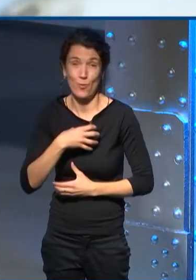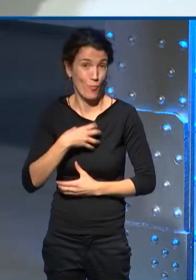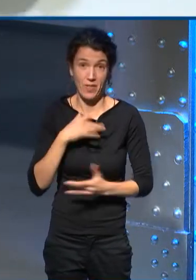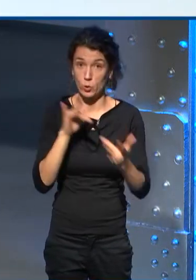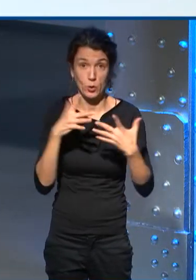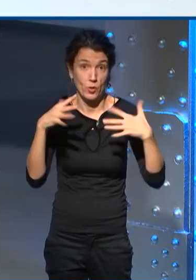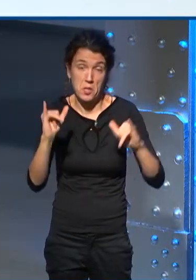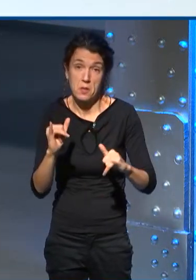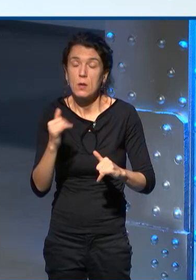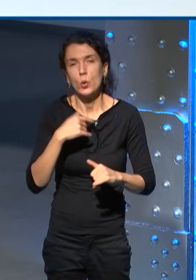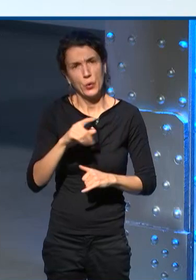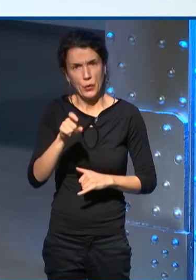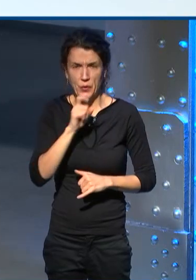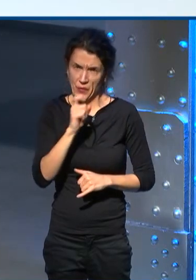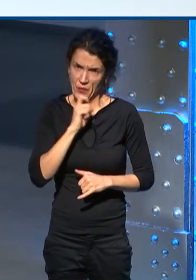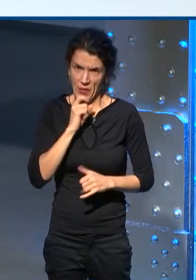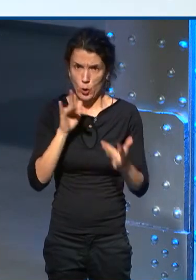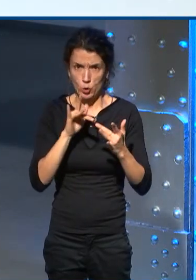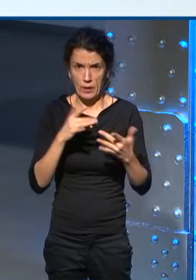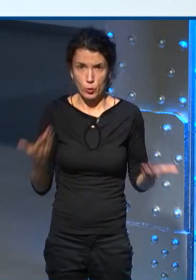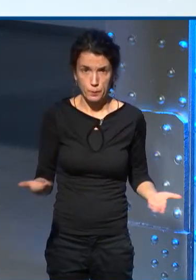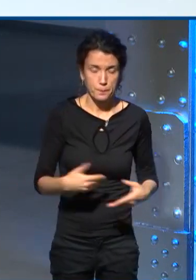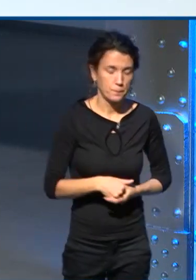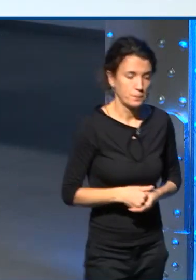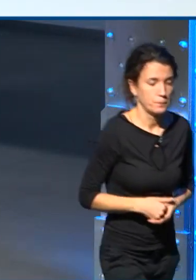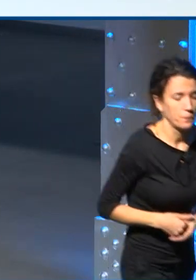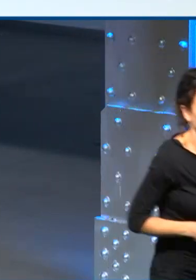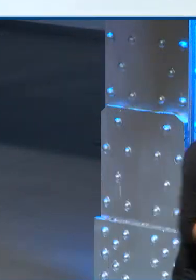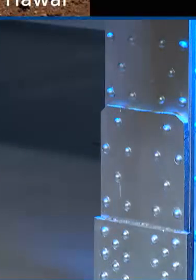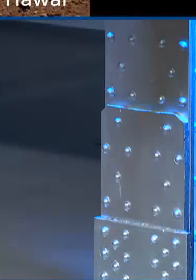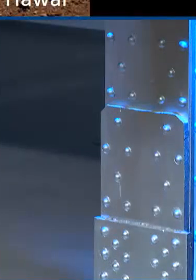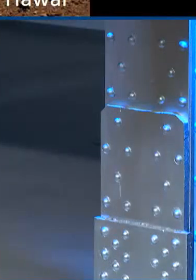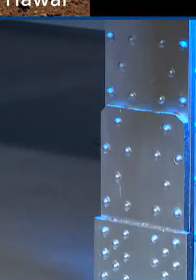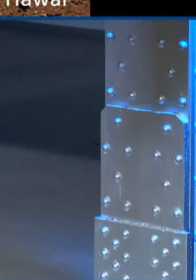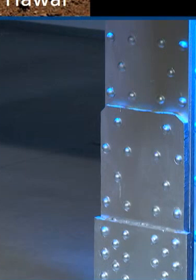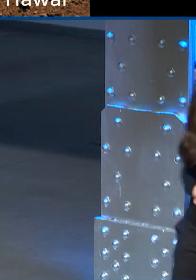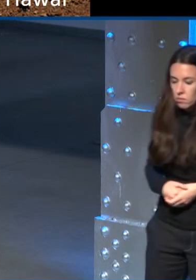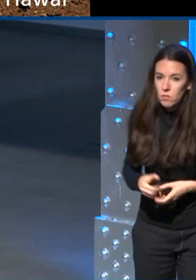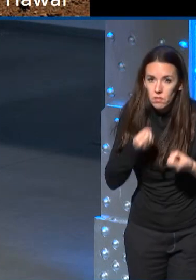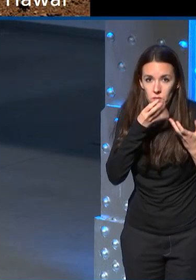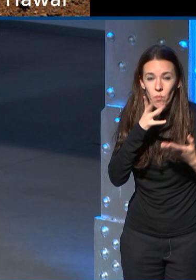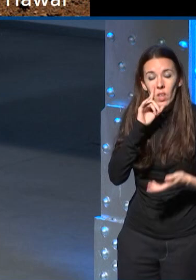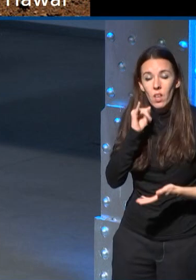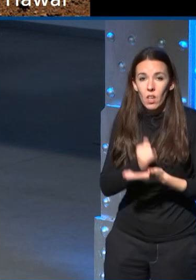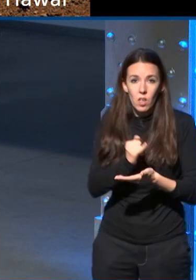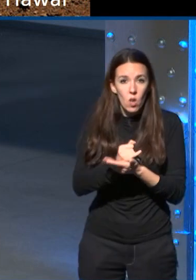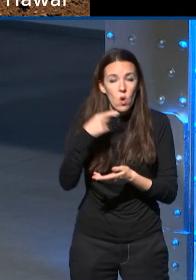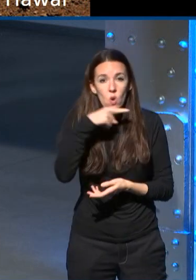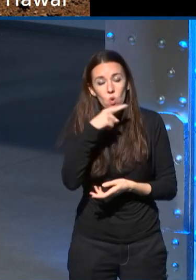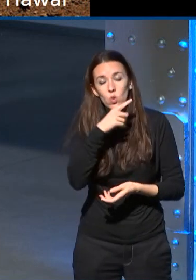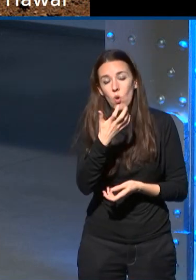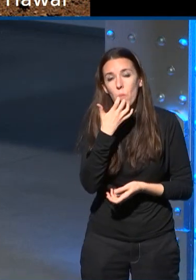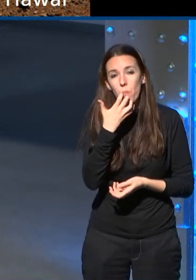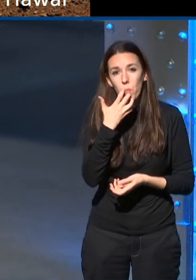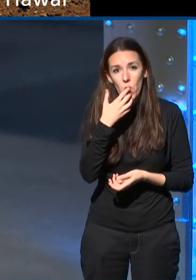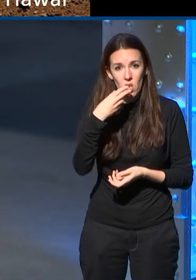tienes bastante más complicado. Pues bien, en base a eso, este experimento de los rusos, por ejemplo, la